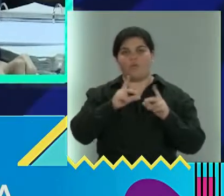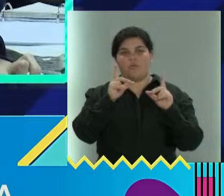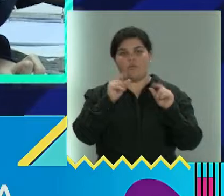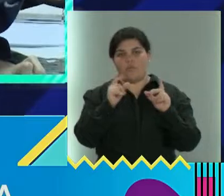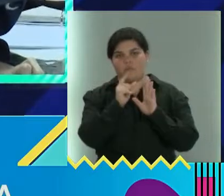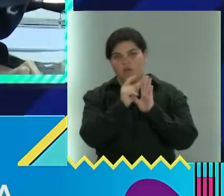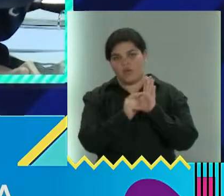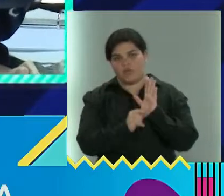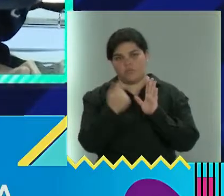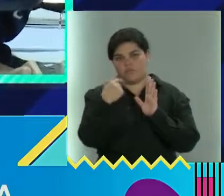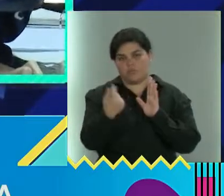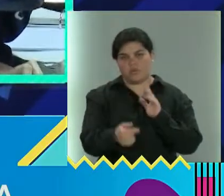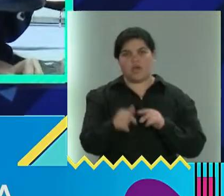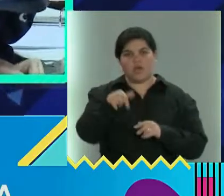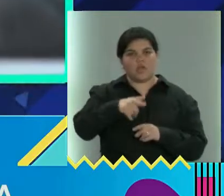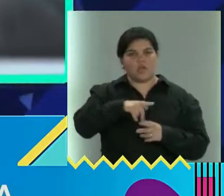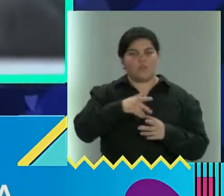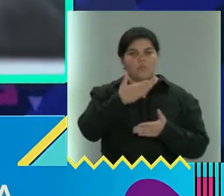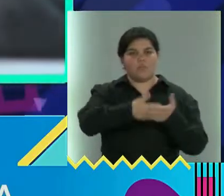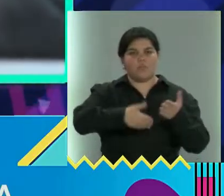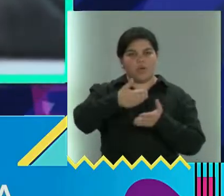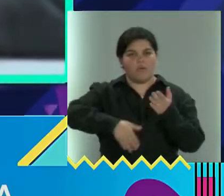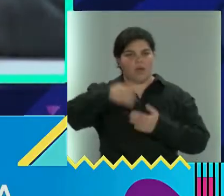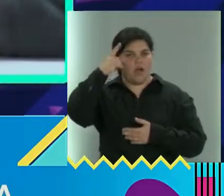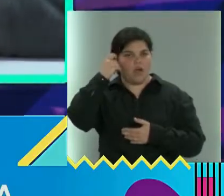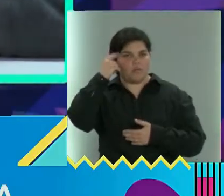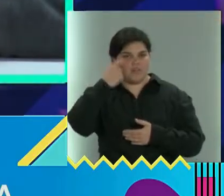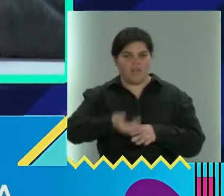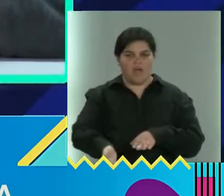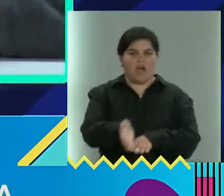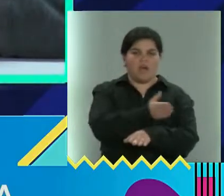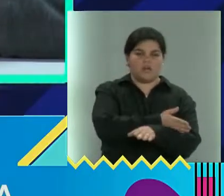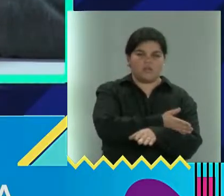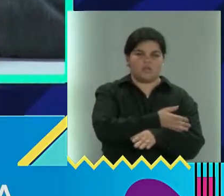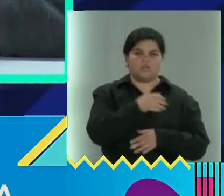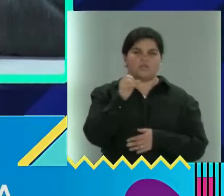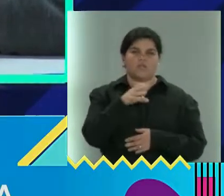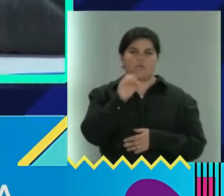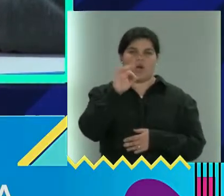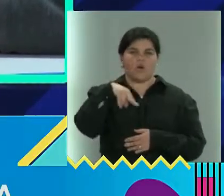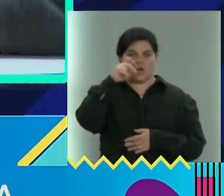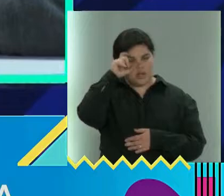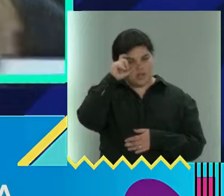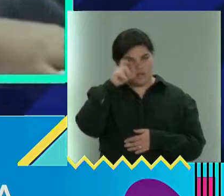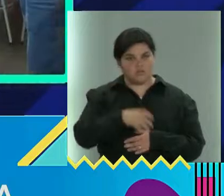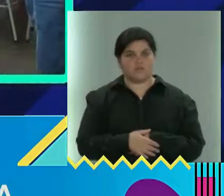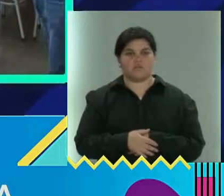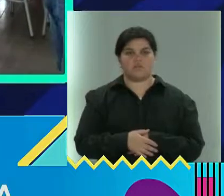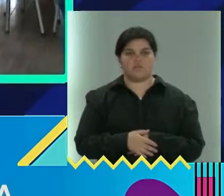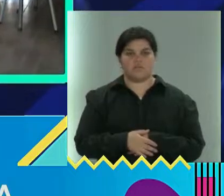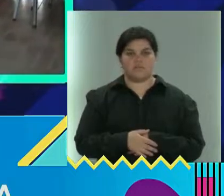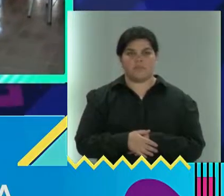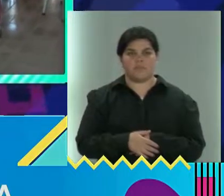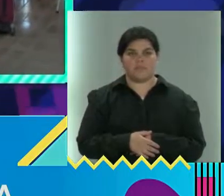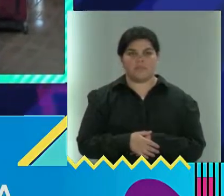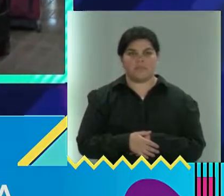son actualmente las pruebas Aprender, lo fueron anteriormente las pruebas ONE, pero lo interesante